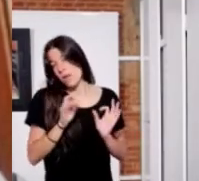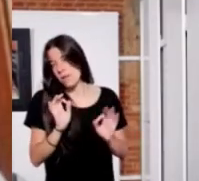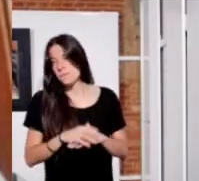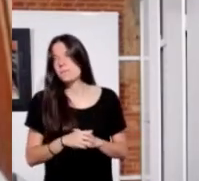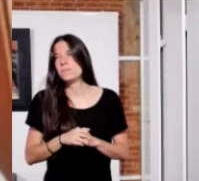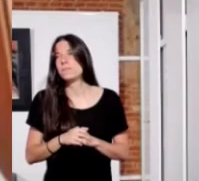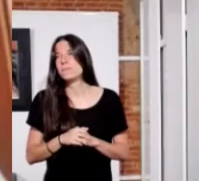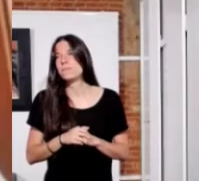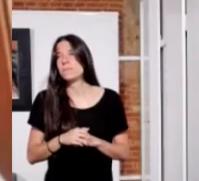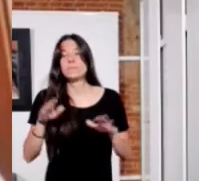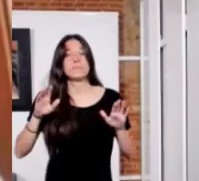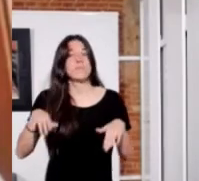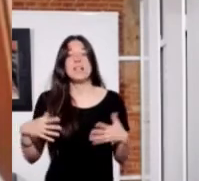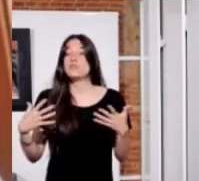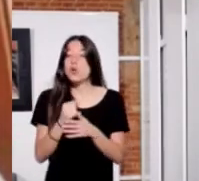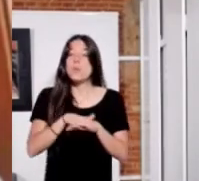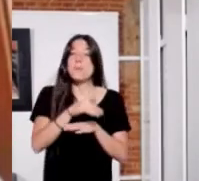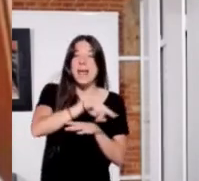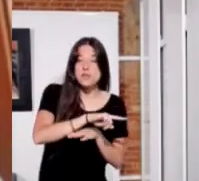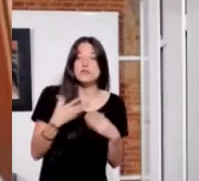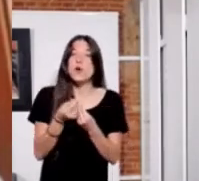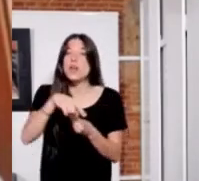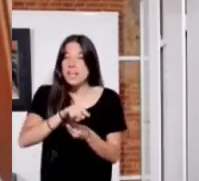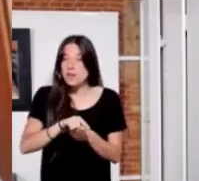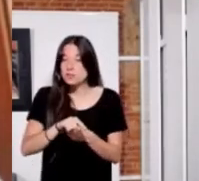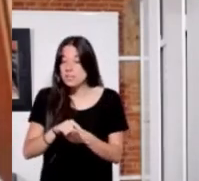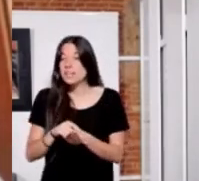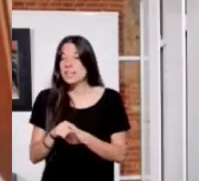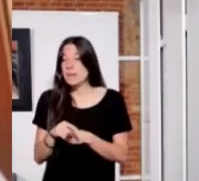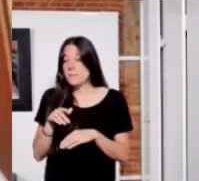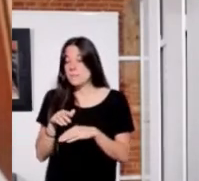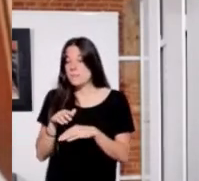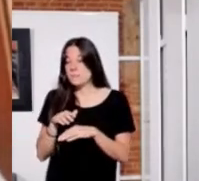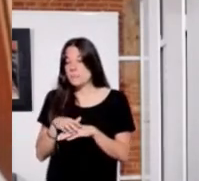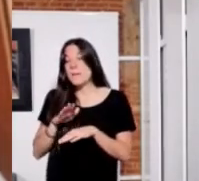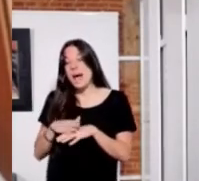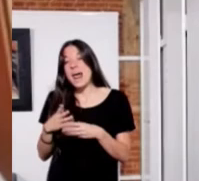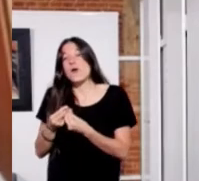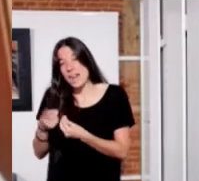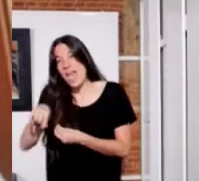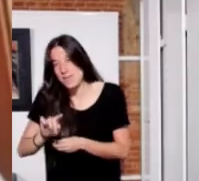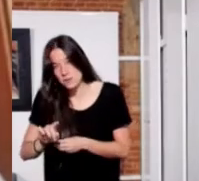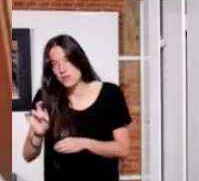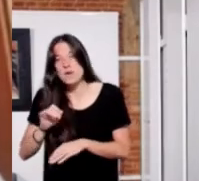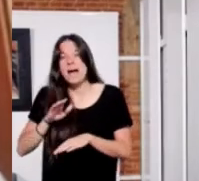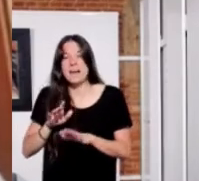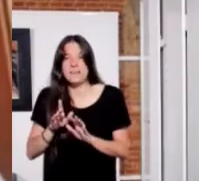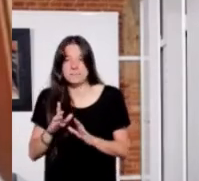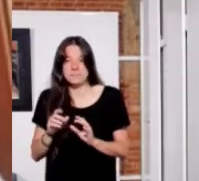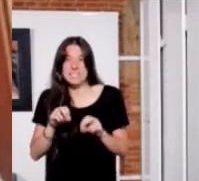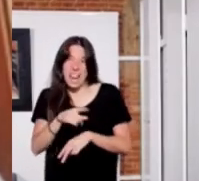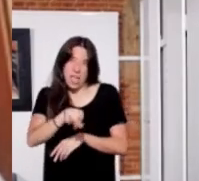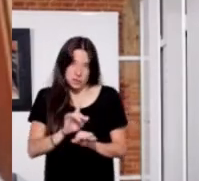Todo para ellos, con ellos, para con ellos, nunca sin ellos. Despotismo ilustrado. Con lo cual, la pregunta por la responsabilidad no te la hace